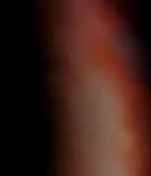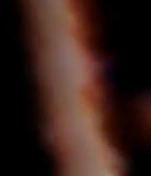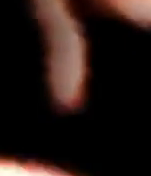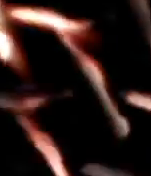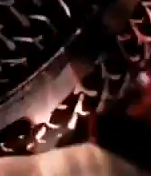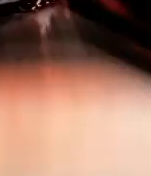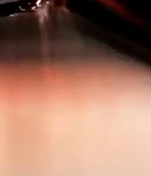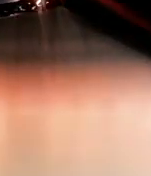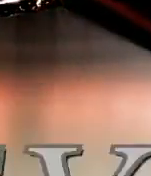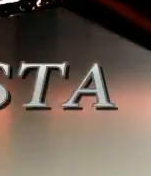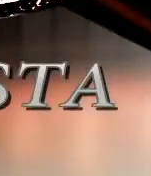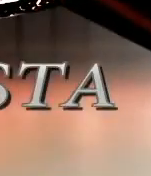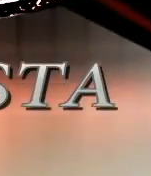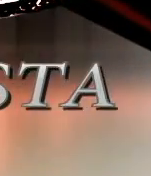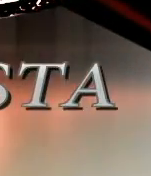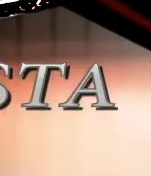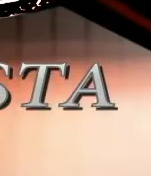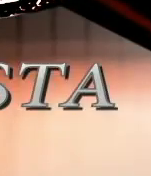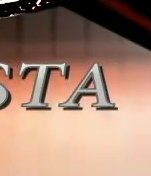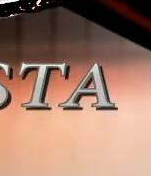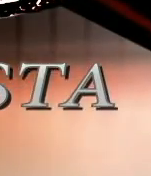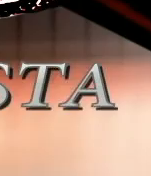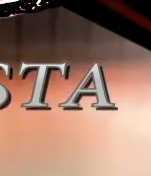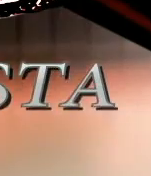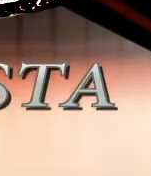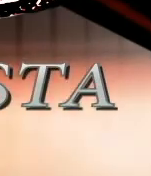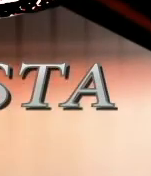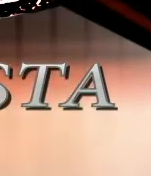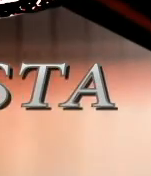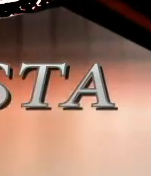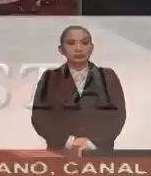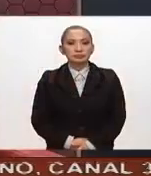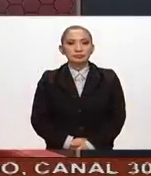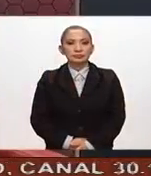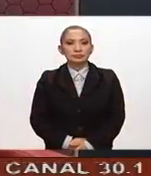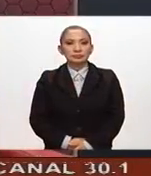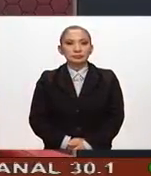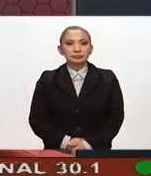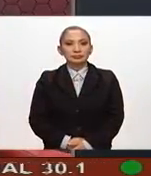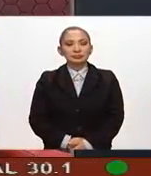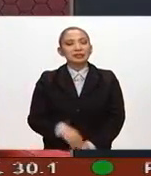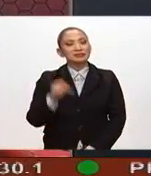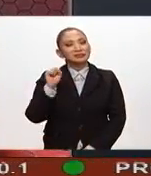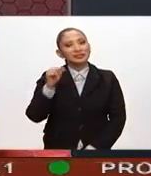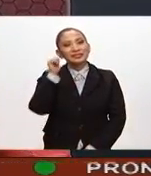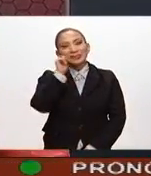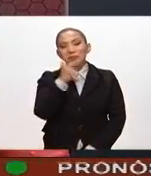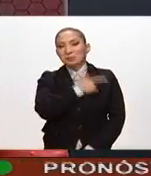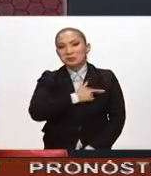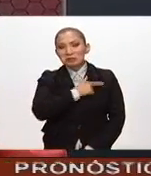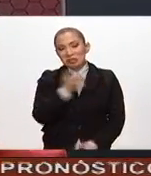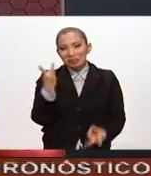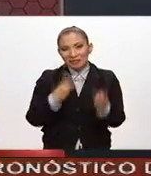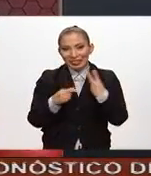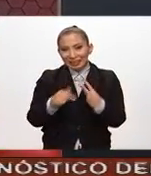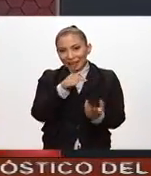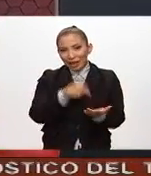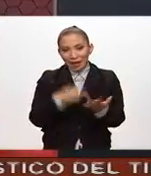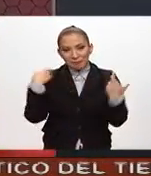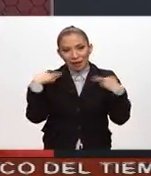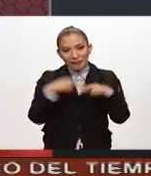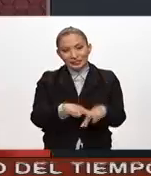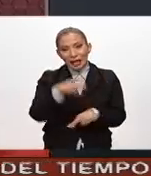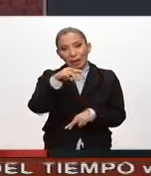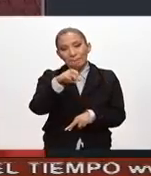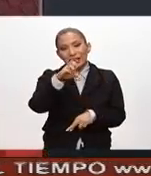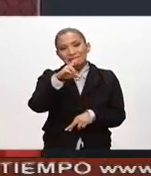bienvenida al Estudio de México al Día. Y sí, siempre nos da mucho gusto que esté aquí en el estudio la maestra